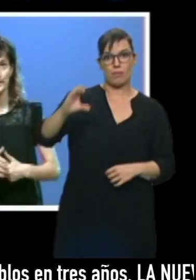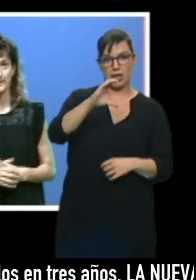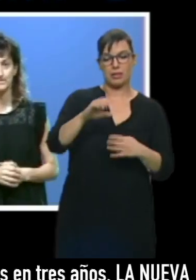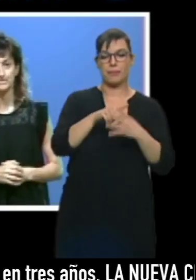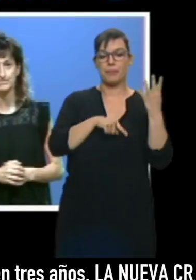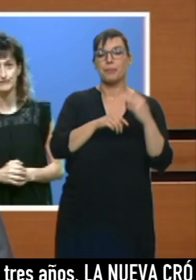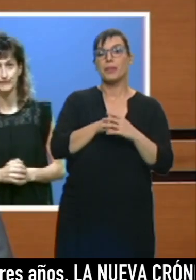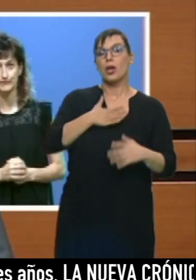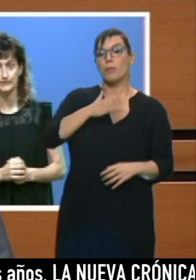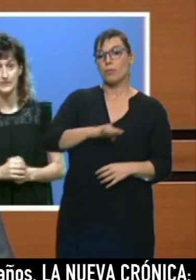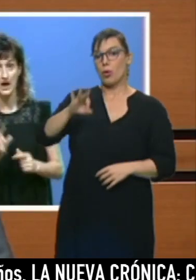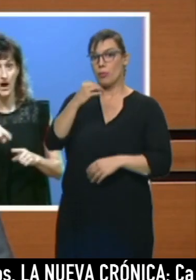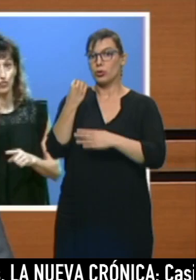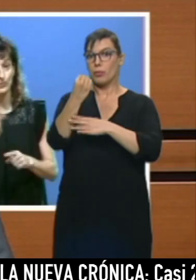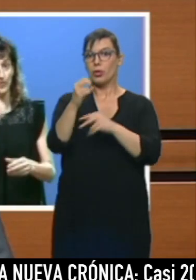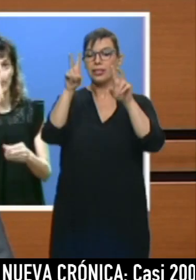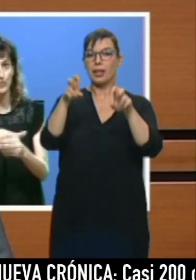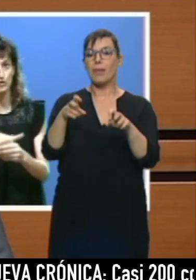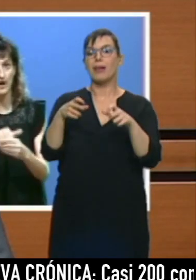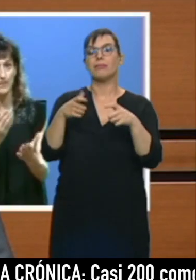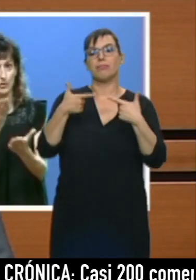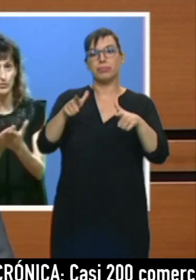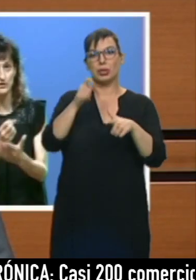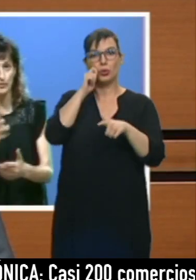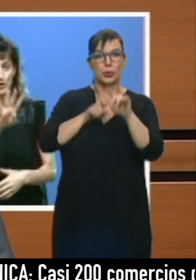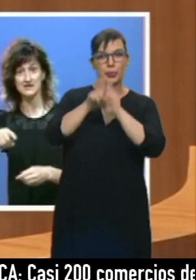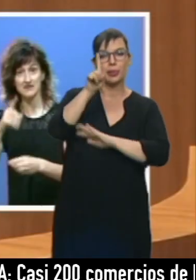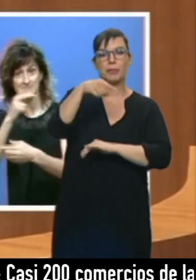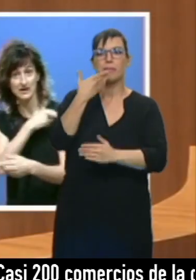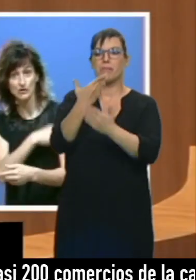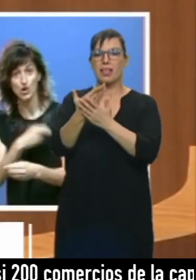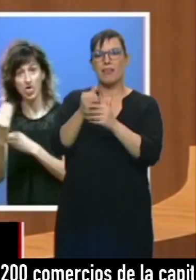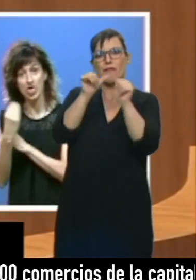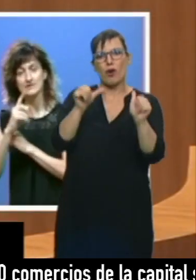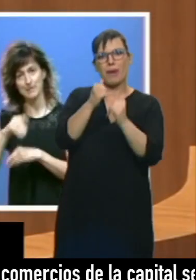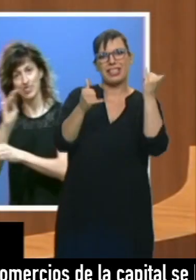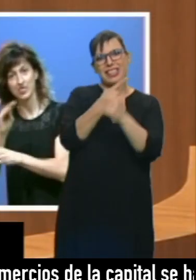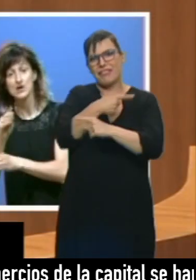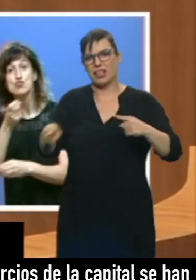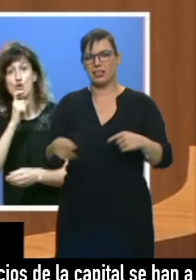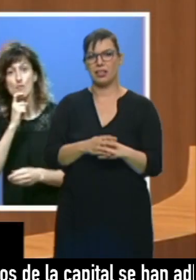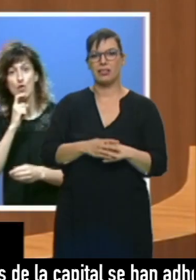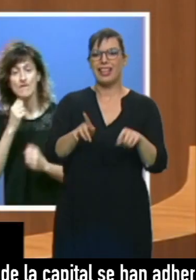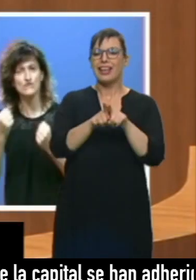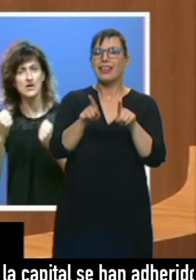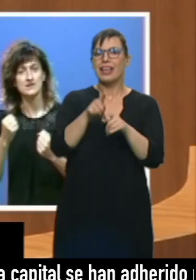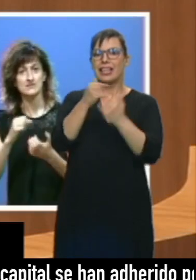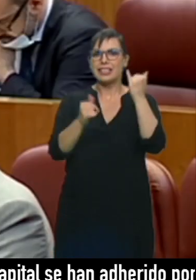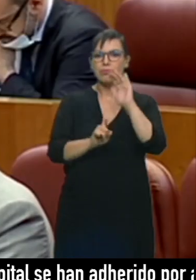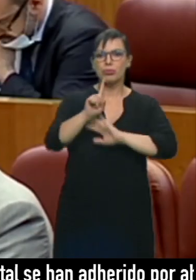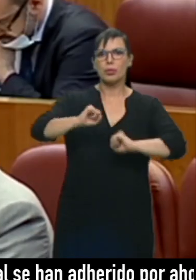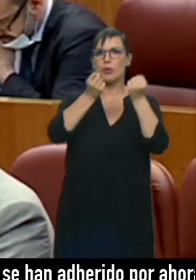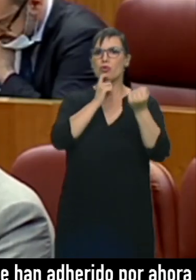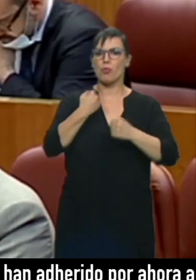para reactivar el sector turístico, reclama otra forma de salir de la crisis. Debemos salir de la crisis fortaleciendo los servicios públicos.